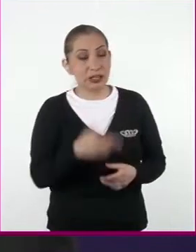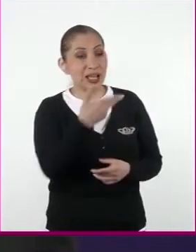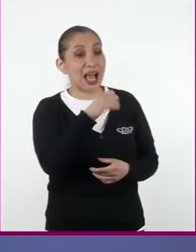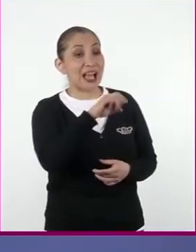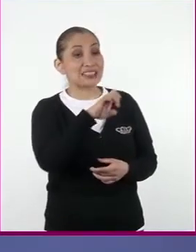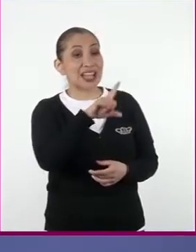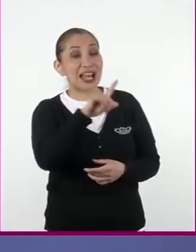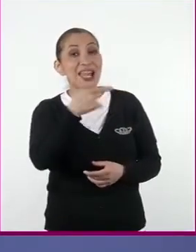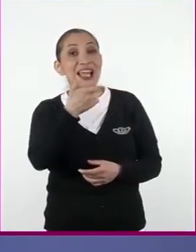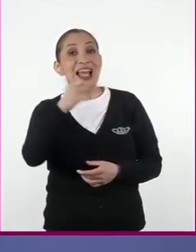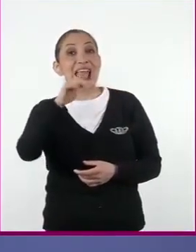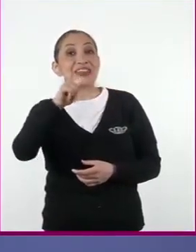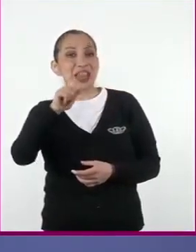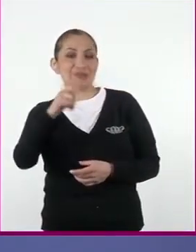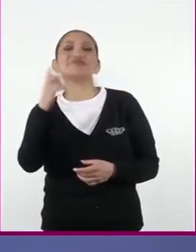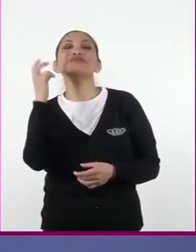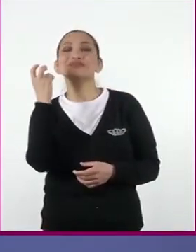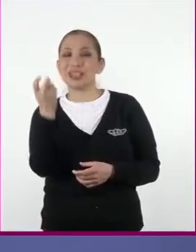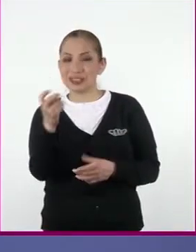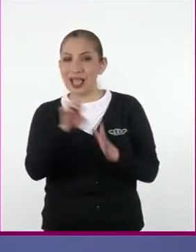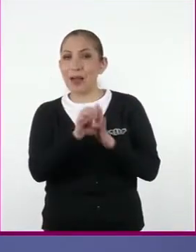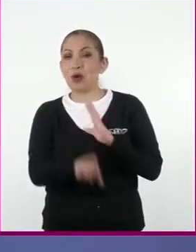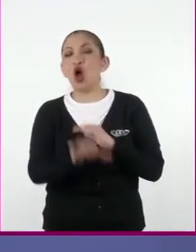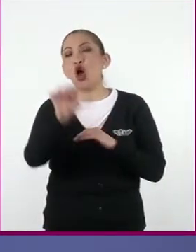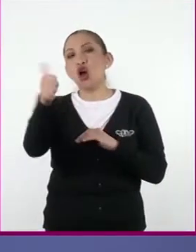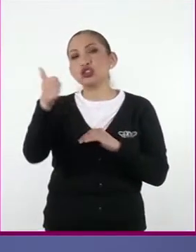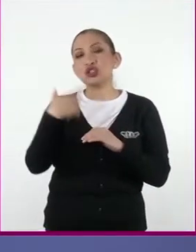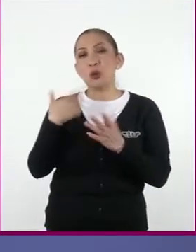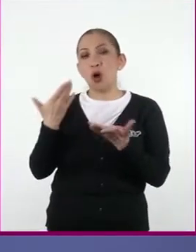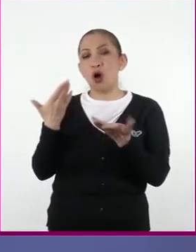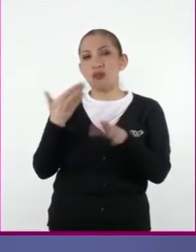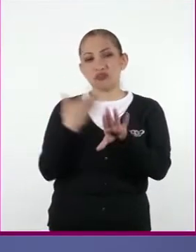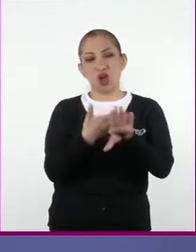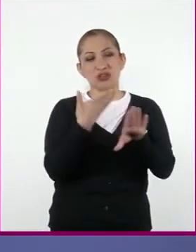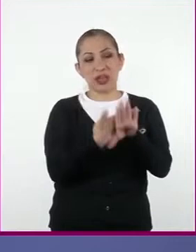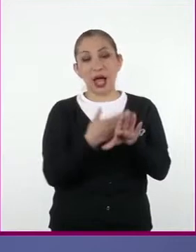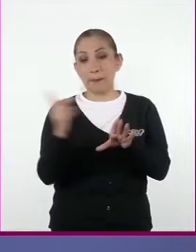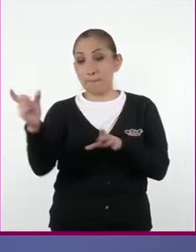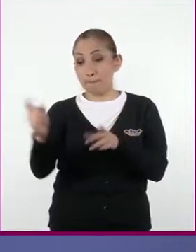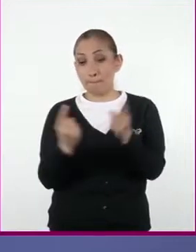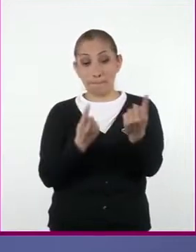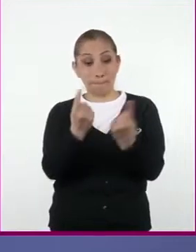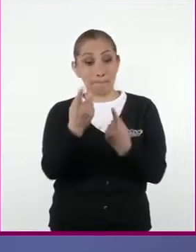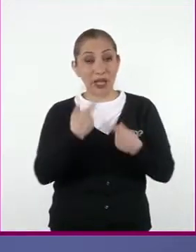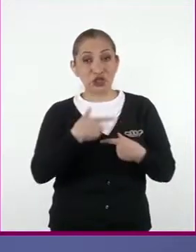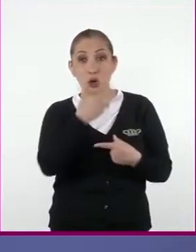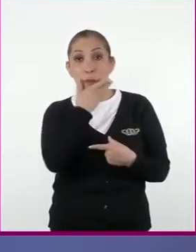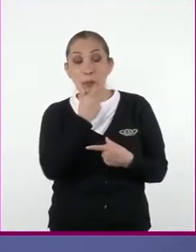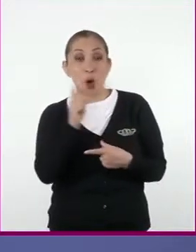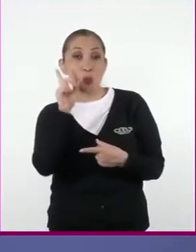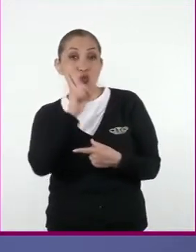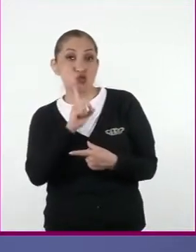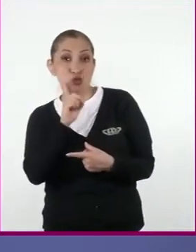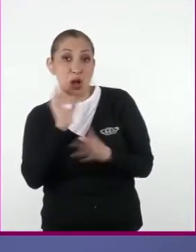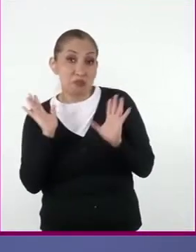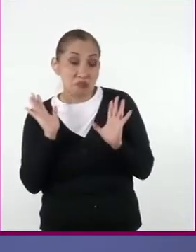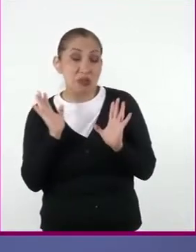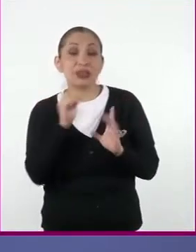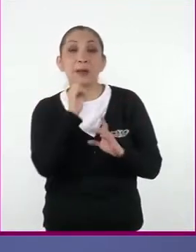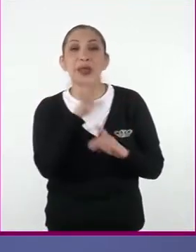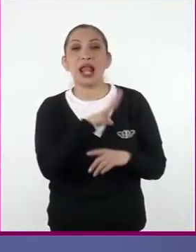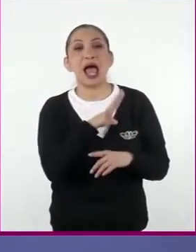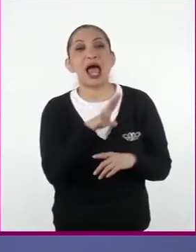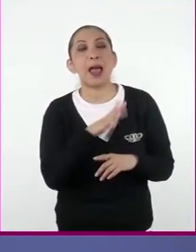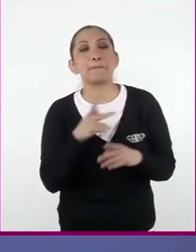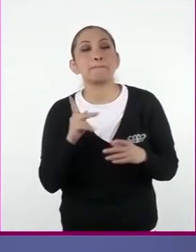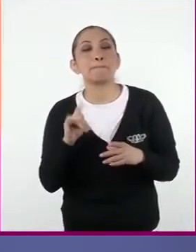¿Hansel y Gretel? Es muy buen ejemplo. O puede haber varios antagonistas representados por personajes masculinos o femeninos. También